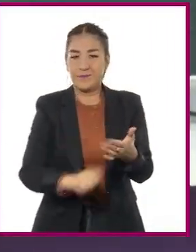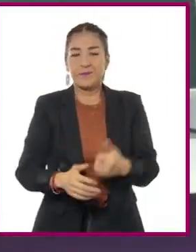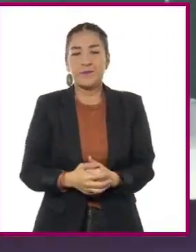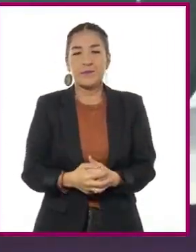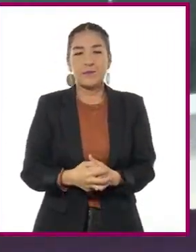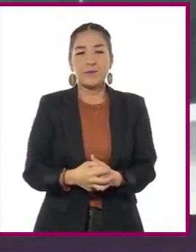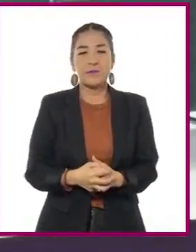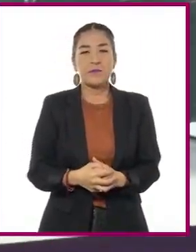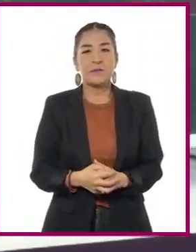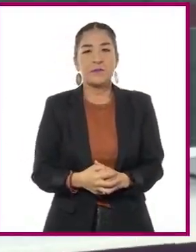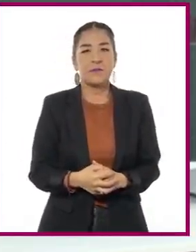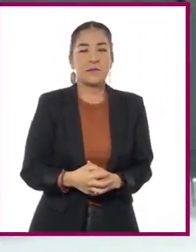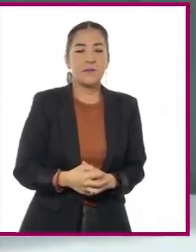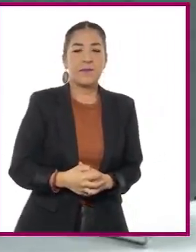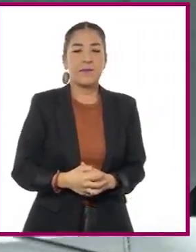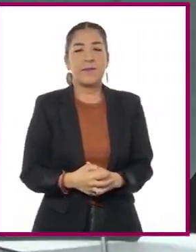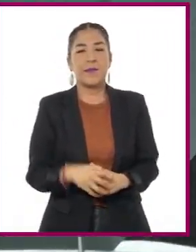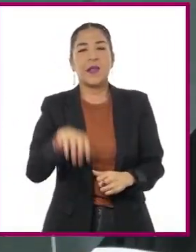El ahuizotl.